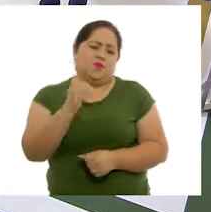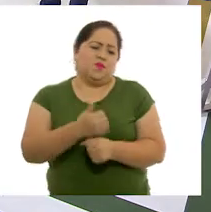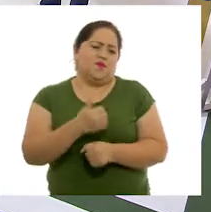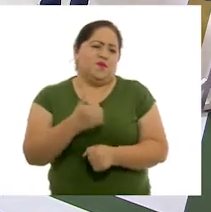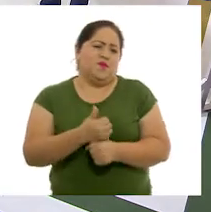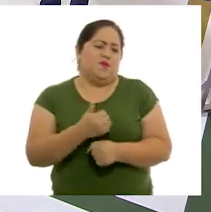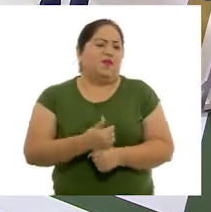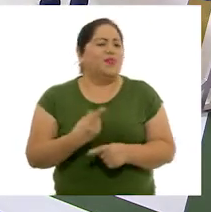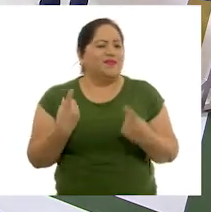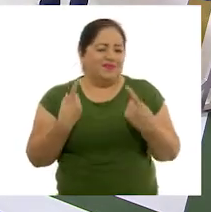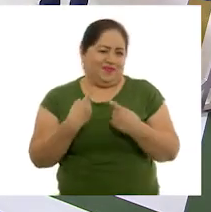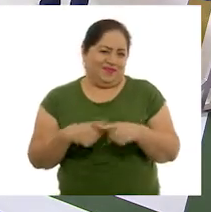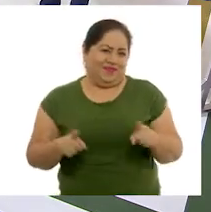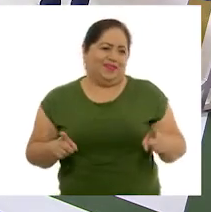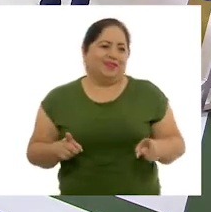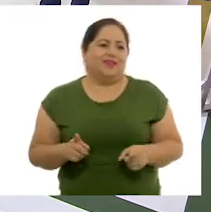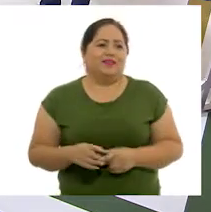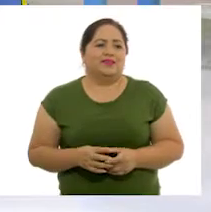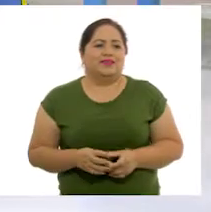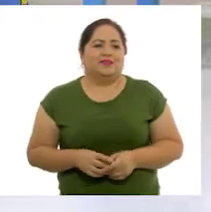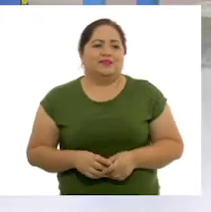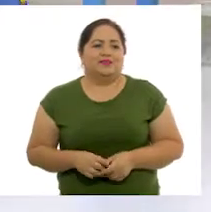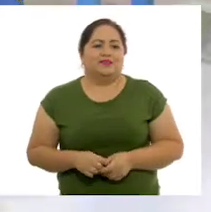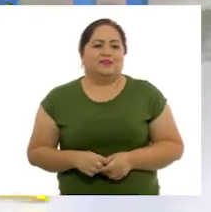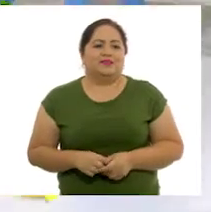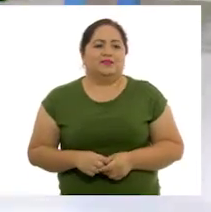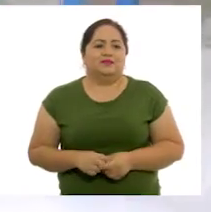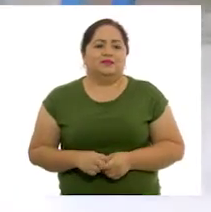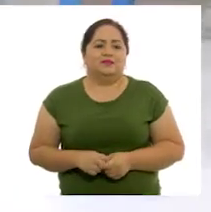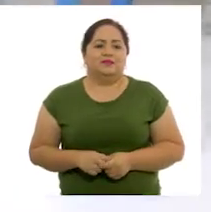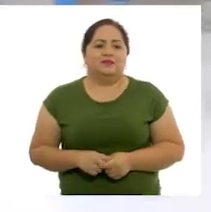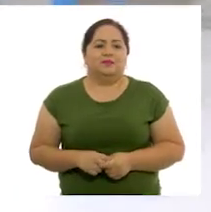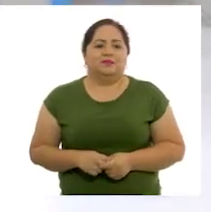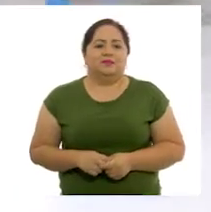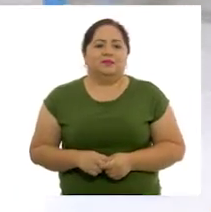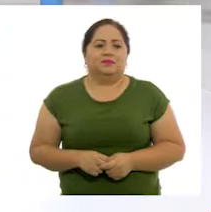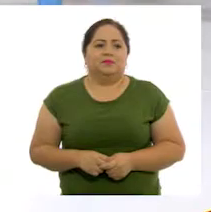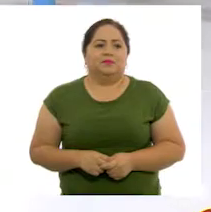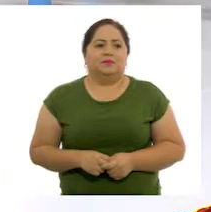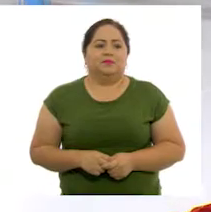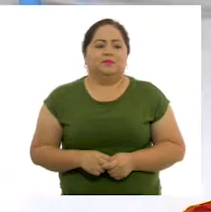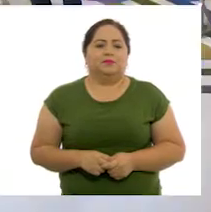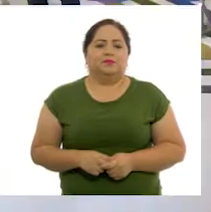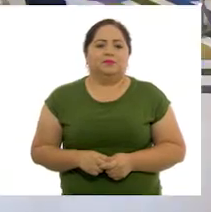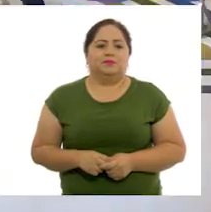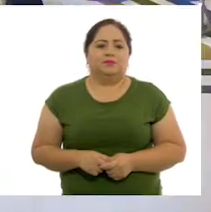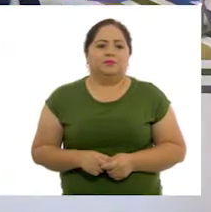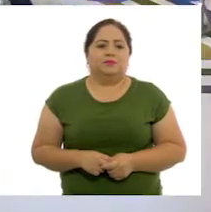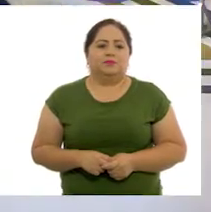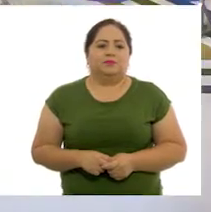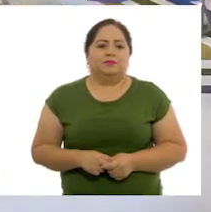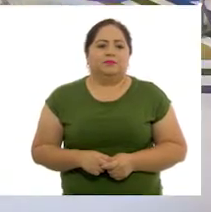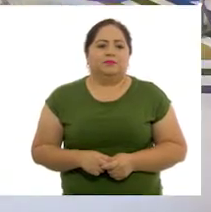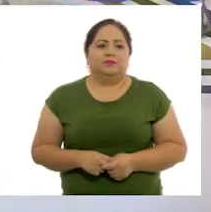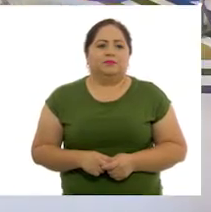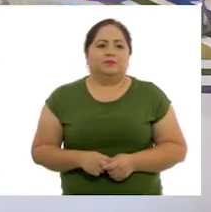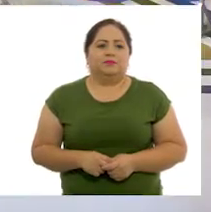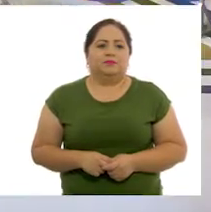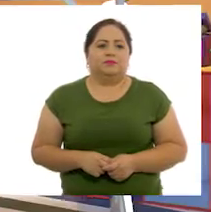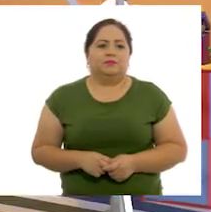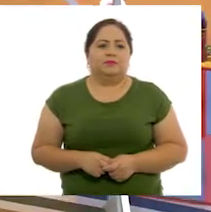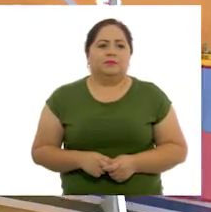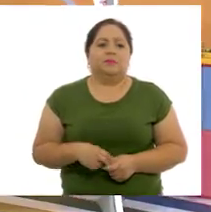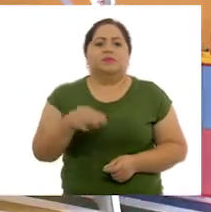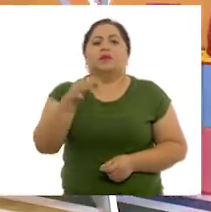Sí, verdad, es divino. Y está para allá tenemos el vaivén de la abuelita. Muy bien. Ya empezábamos con la abuelita, que estaba